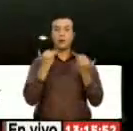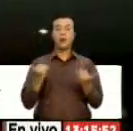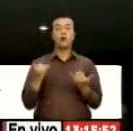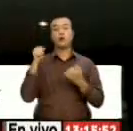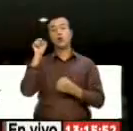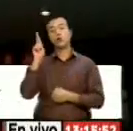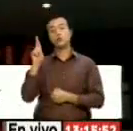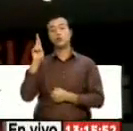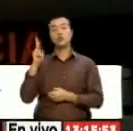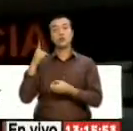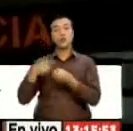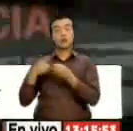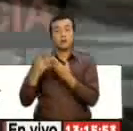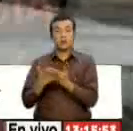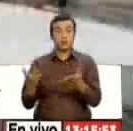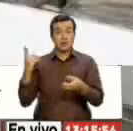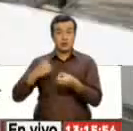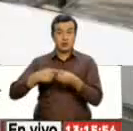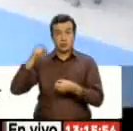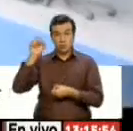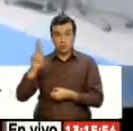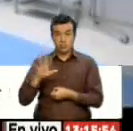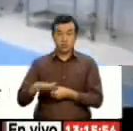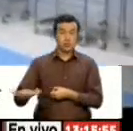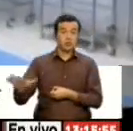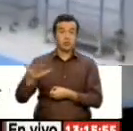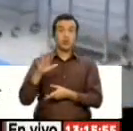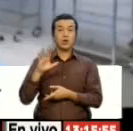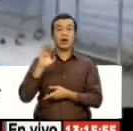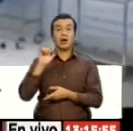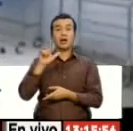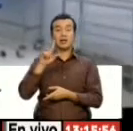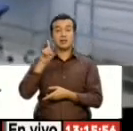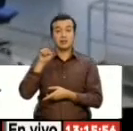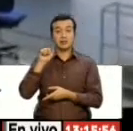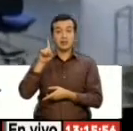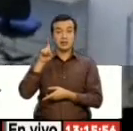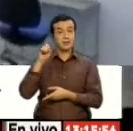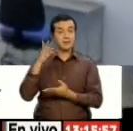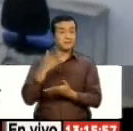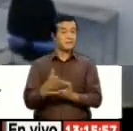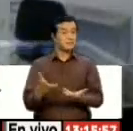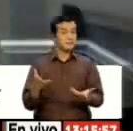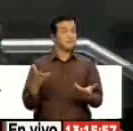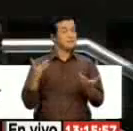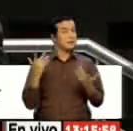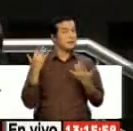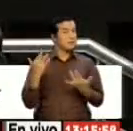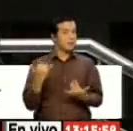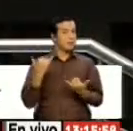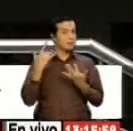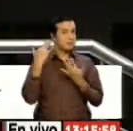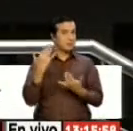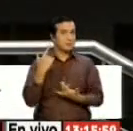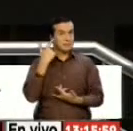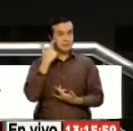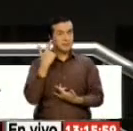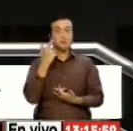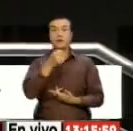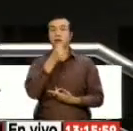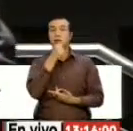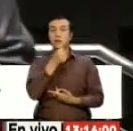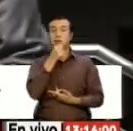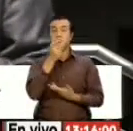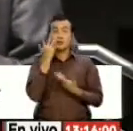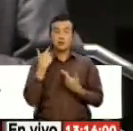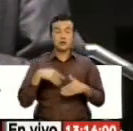ahora este Hospital Quito Sur, que se ubica en el sector del Calzado. Compañeros, nosotros estamos a la espera de una entrevista que